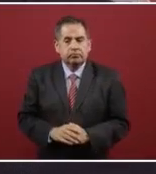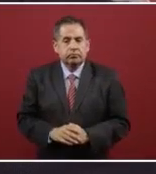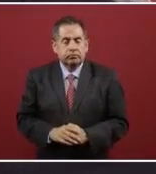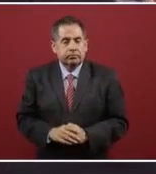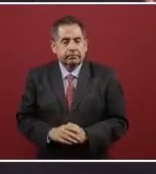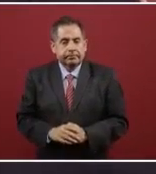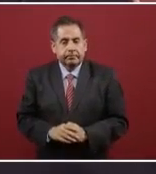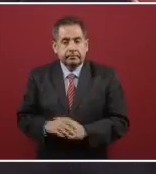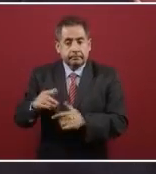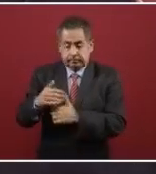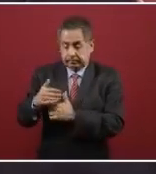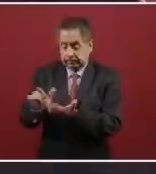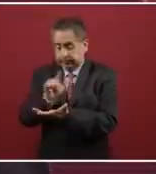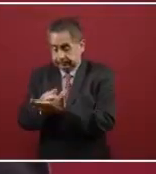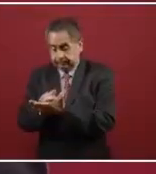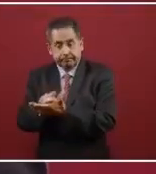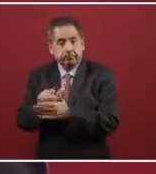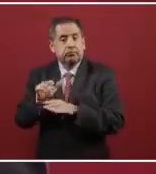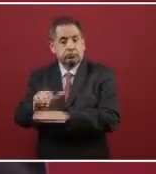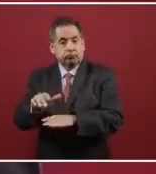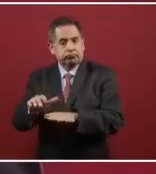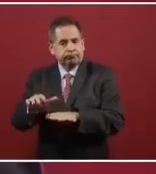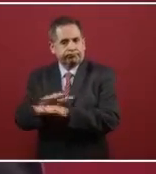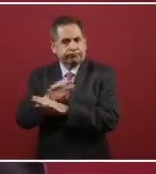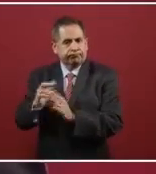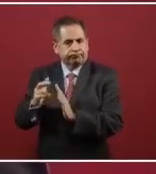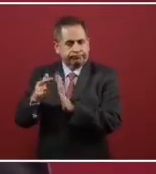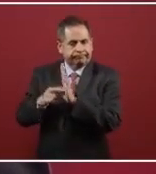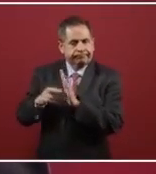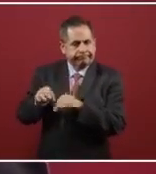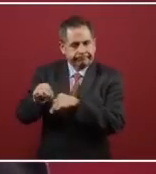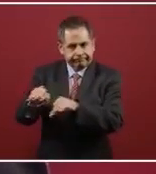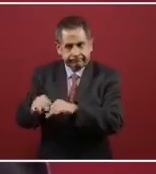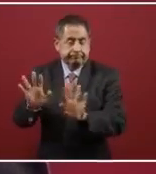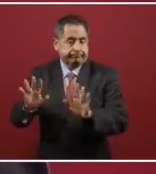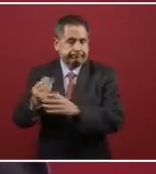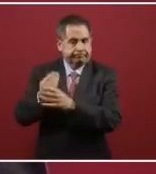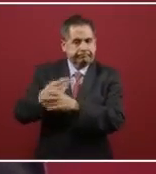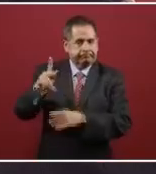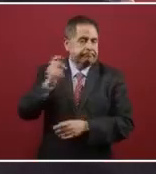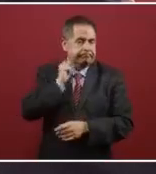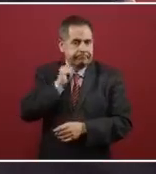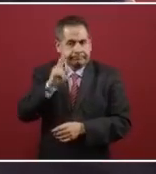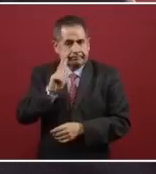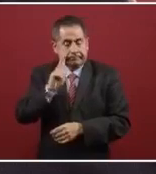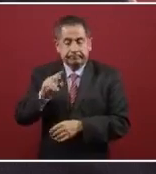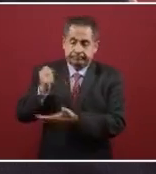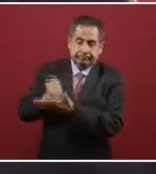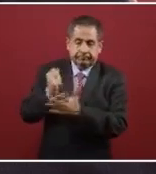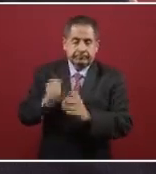el Senado, la reforma laboral, entre otras cosas, porque no